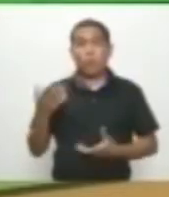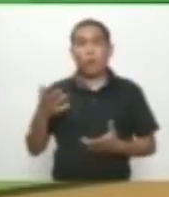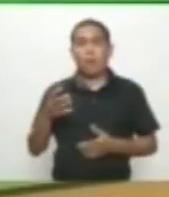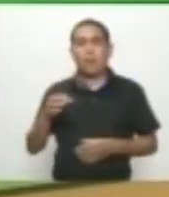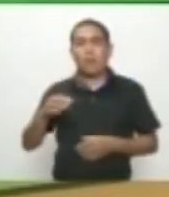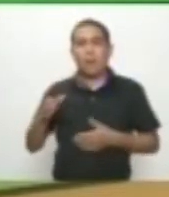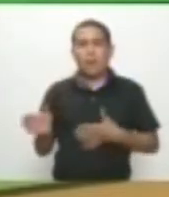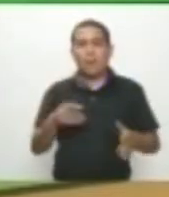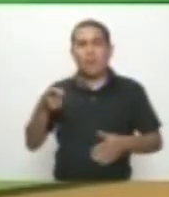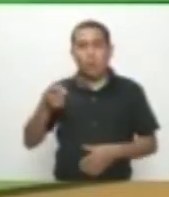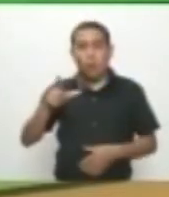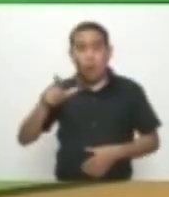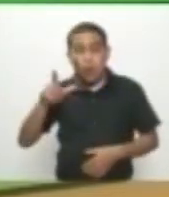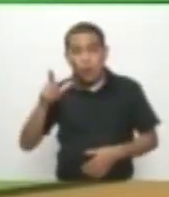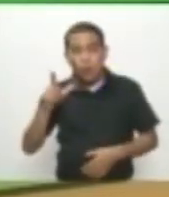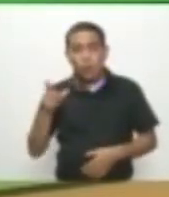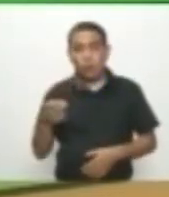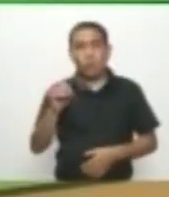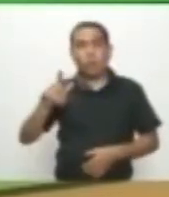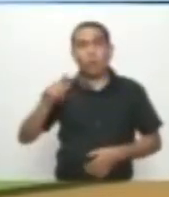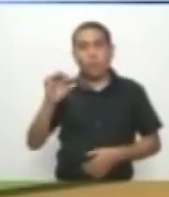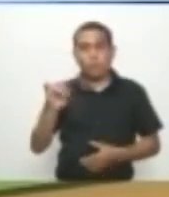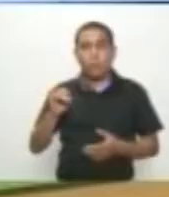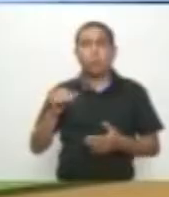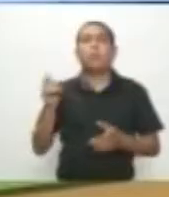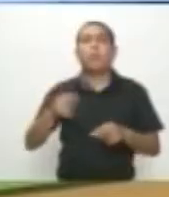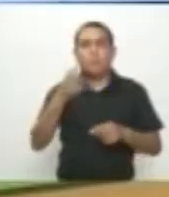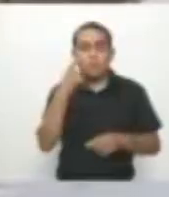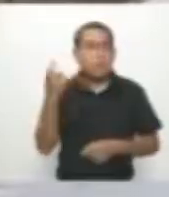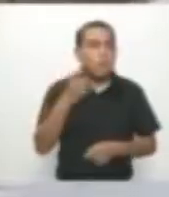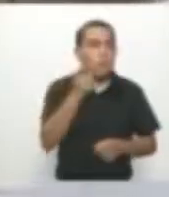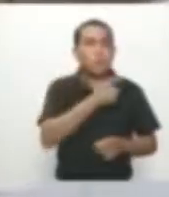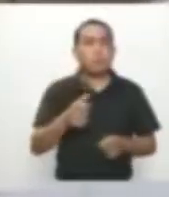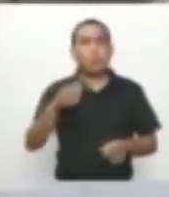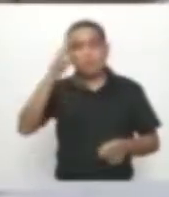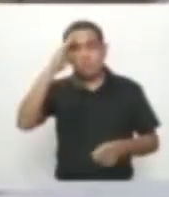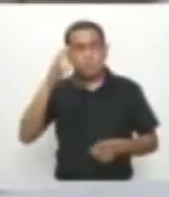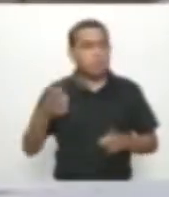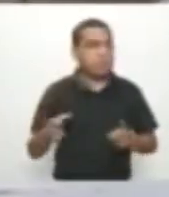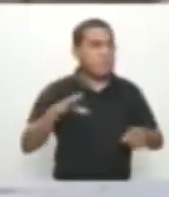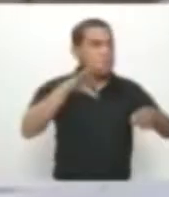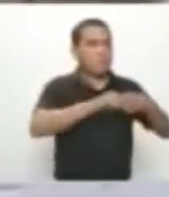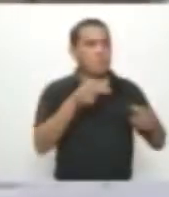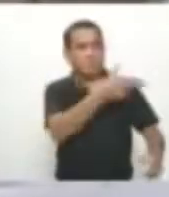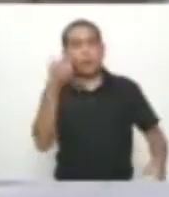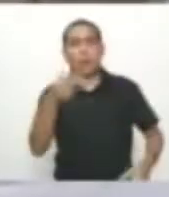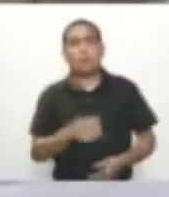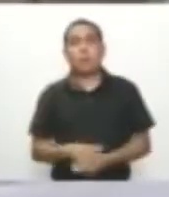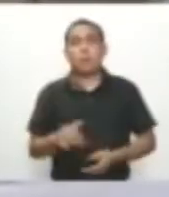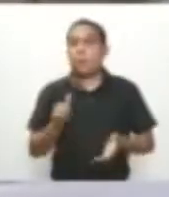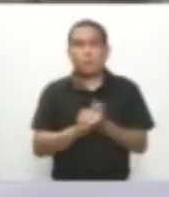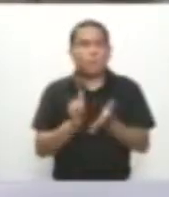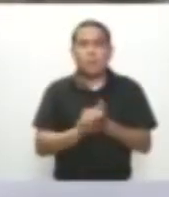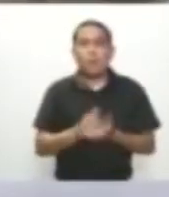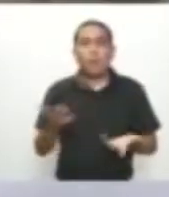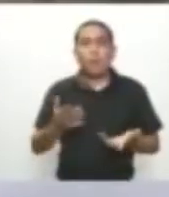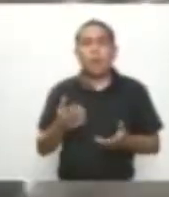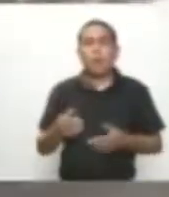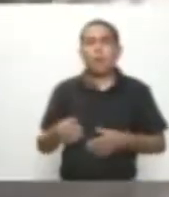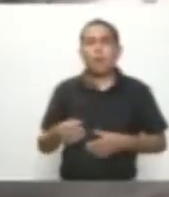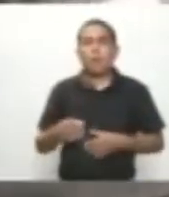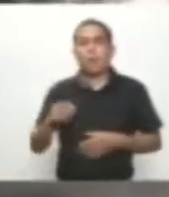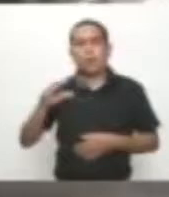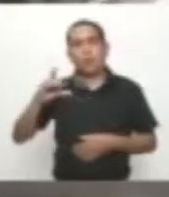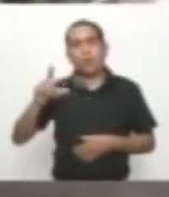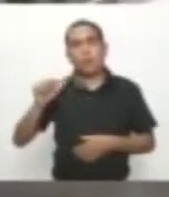y al director de la cárcel El Bosque en Barranquilla. El accionar criminal del Clan del Golfo no da tregua. Esa